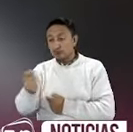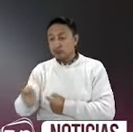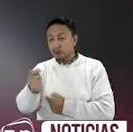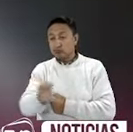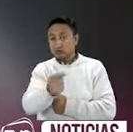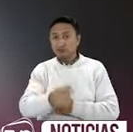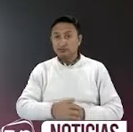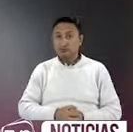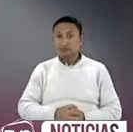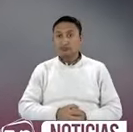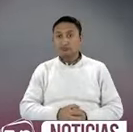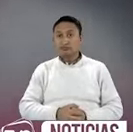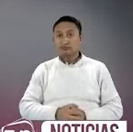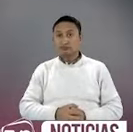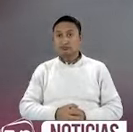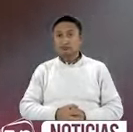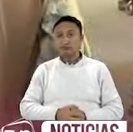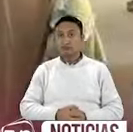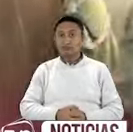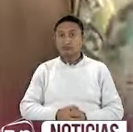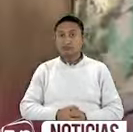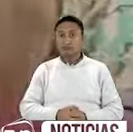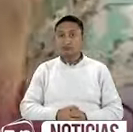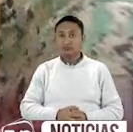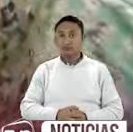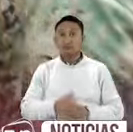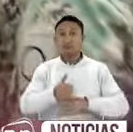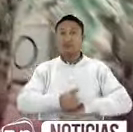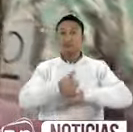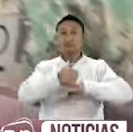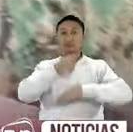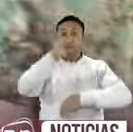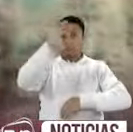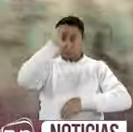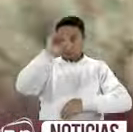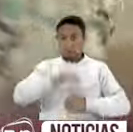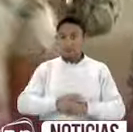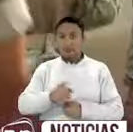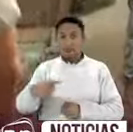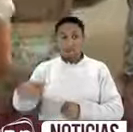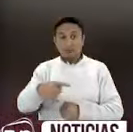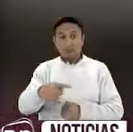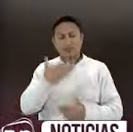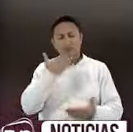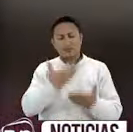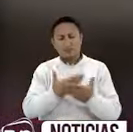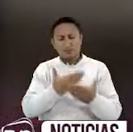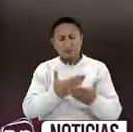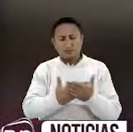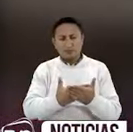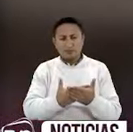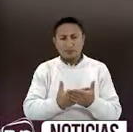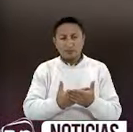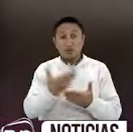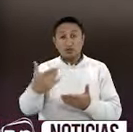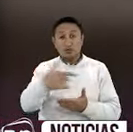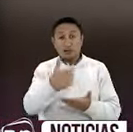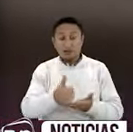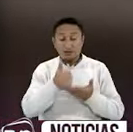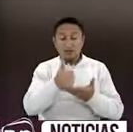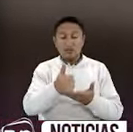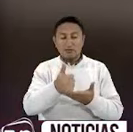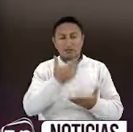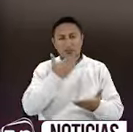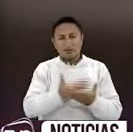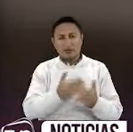a los uniformados se han hecho virales. El Comando Conjunto agradeció el noble gesto de generosidad de la